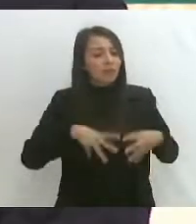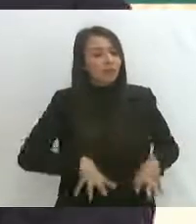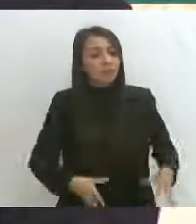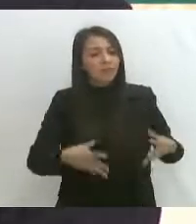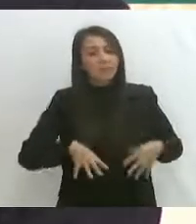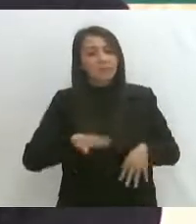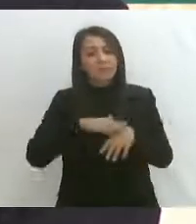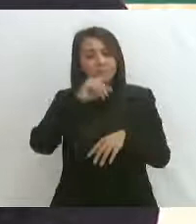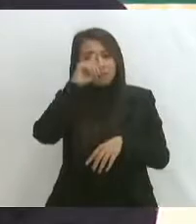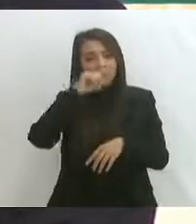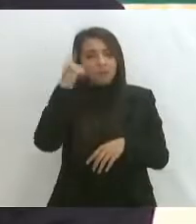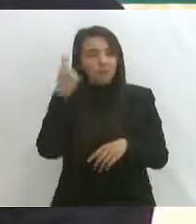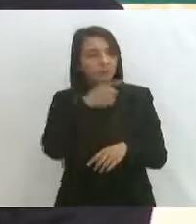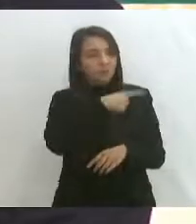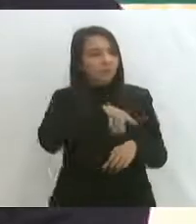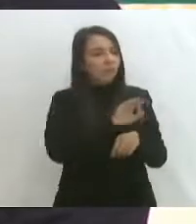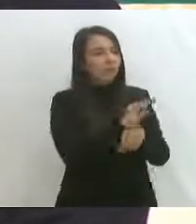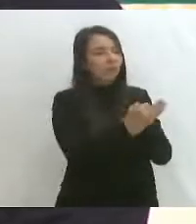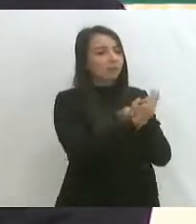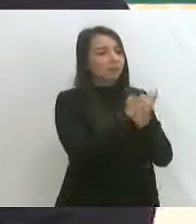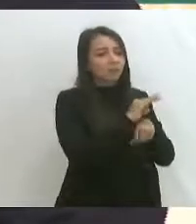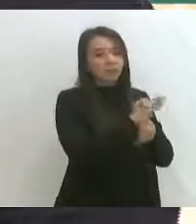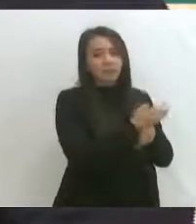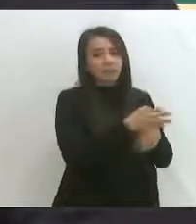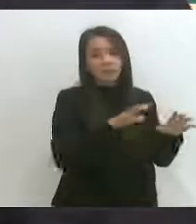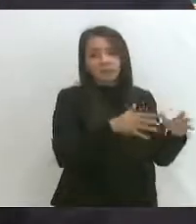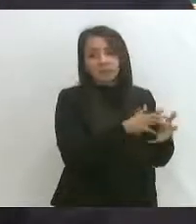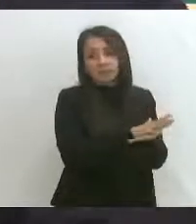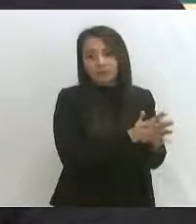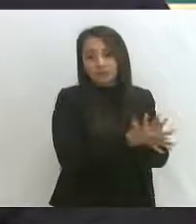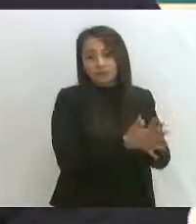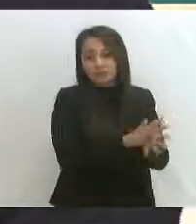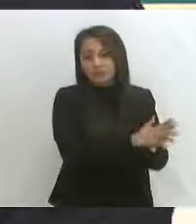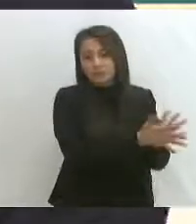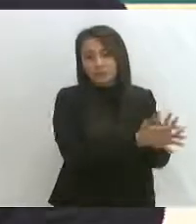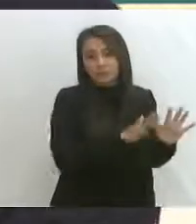de unos cuantos, que